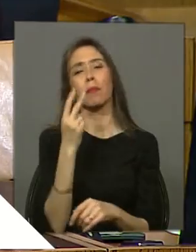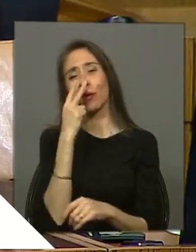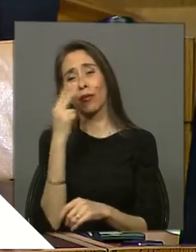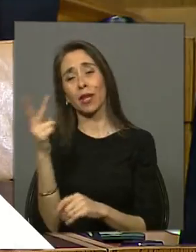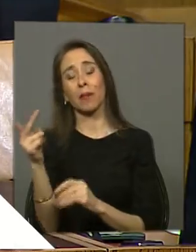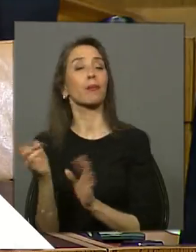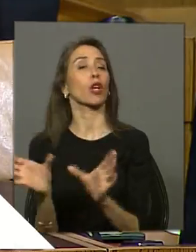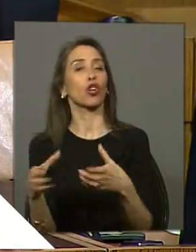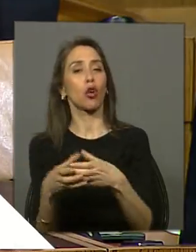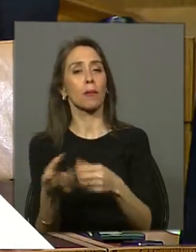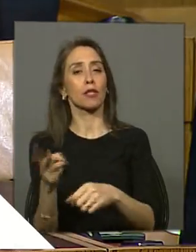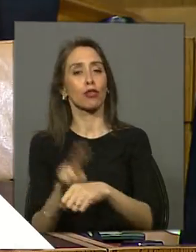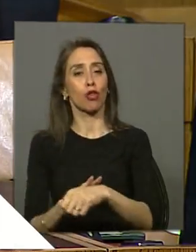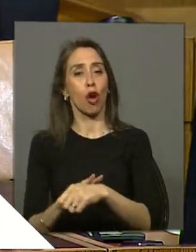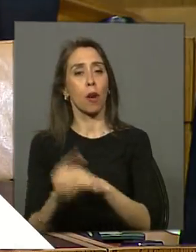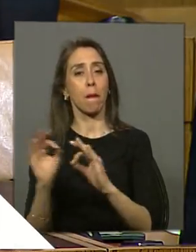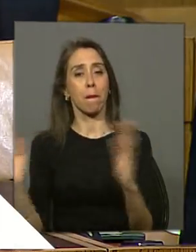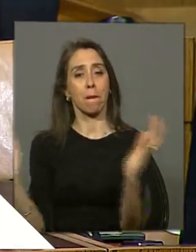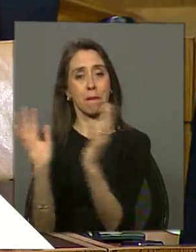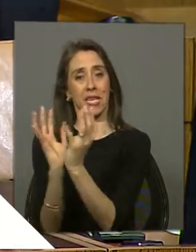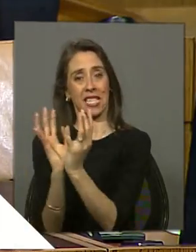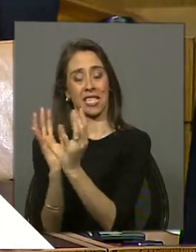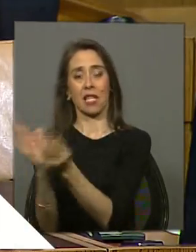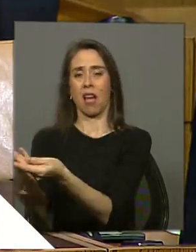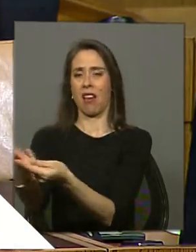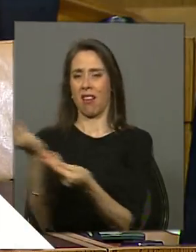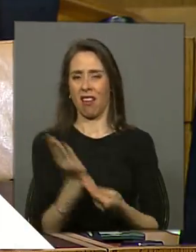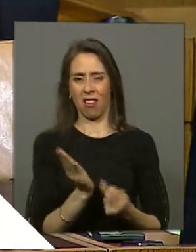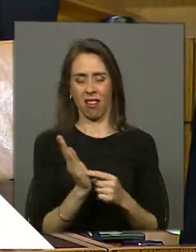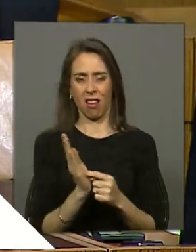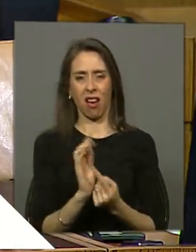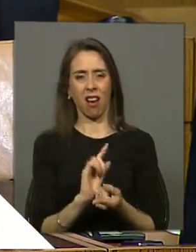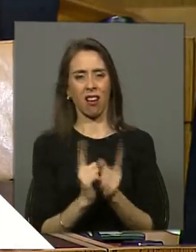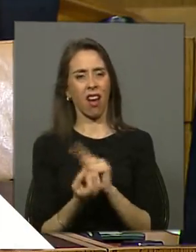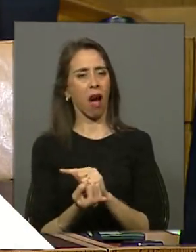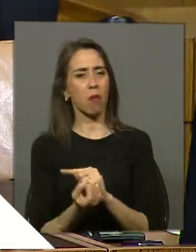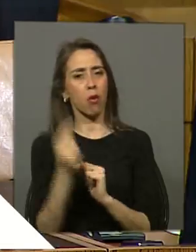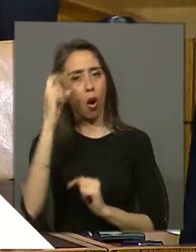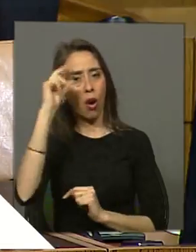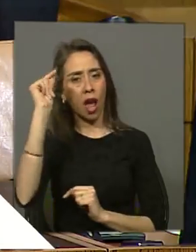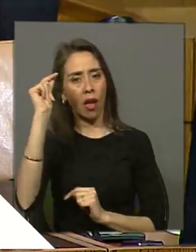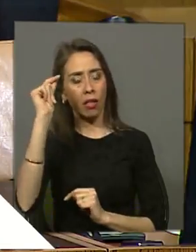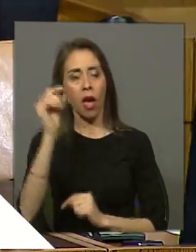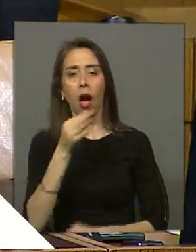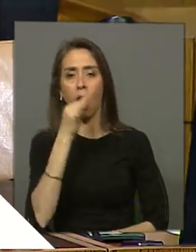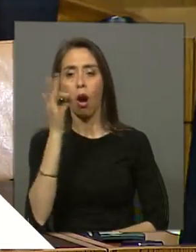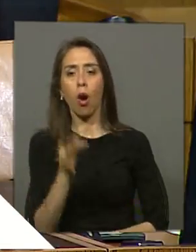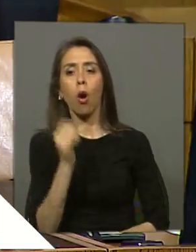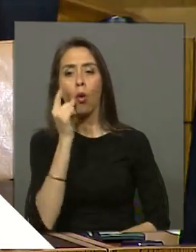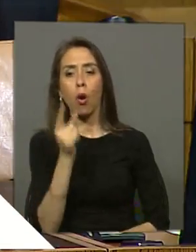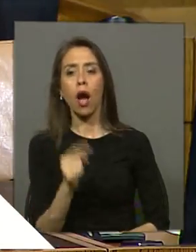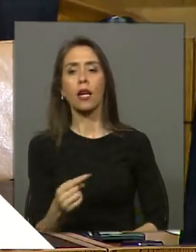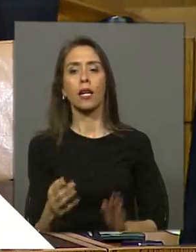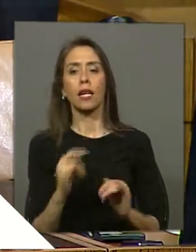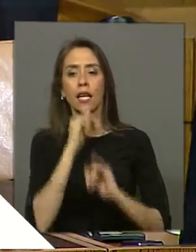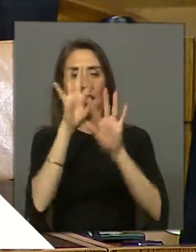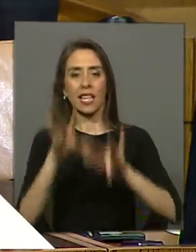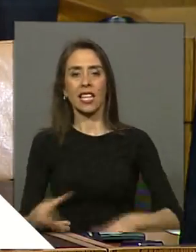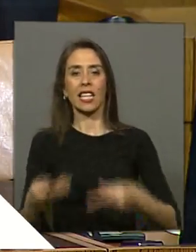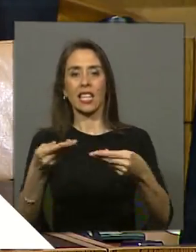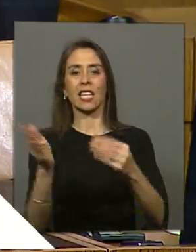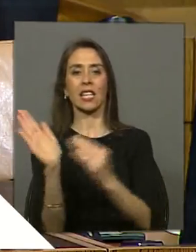desvirtúan el sentido original de la disminiciativa como cuáles hay que decirlo categóricamente este informe